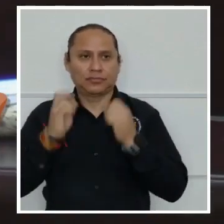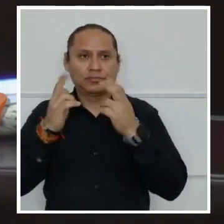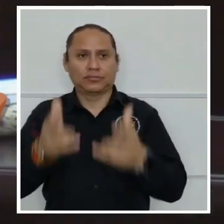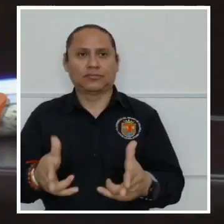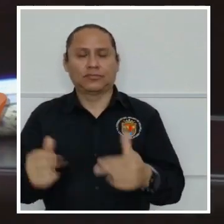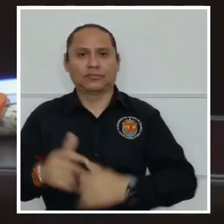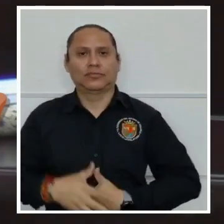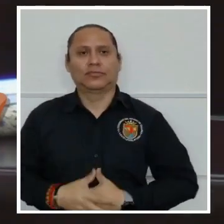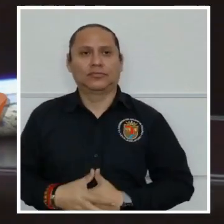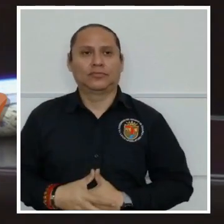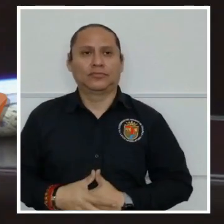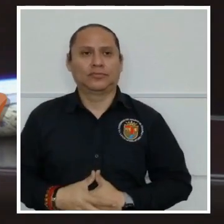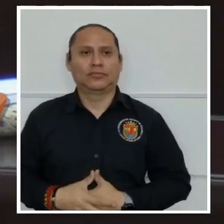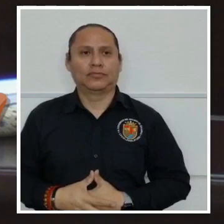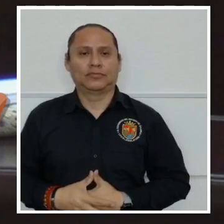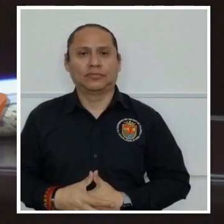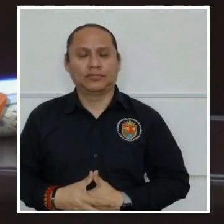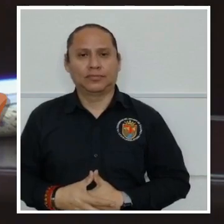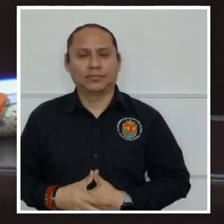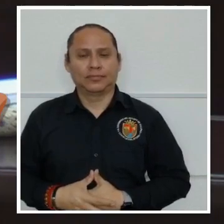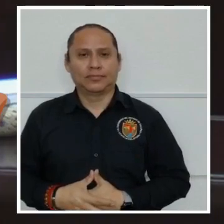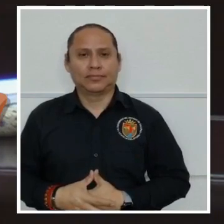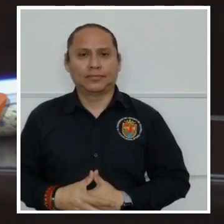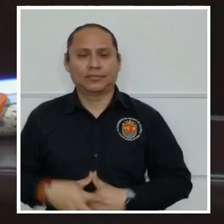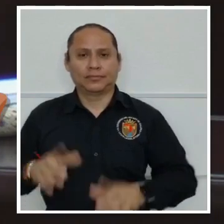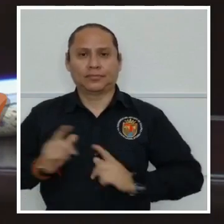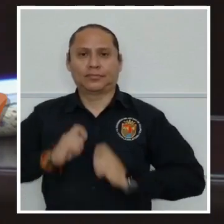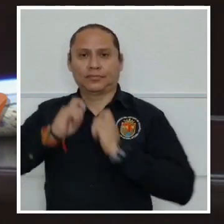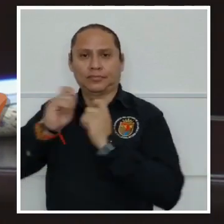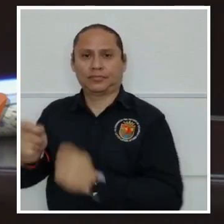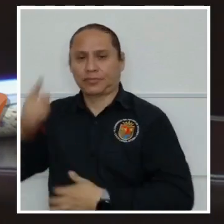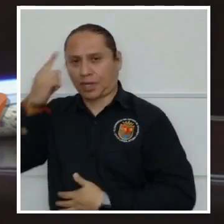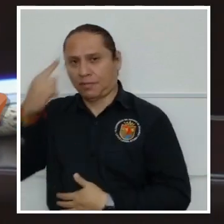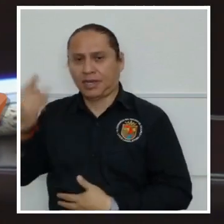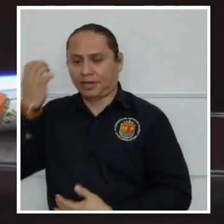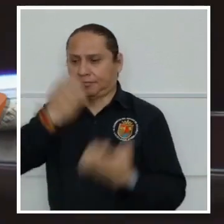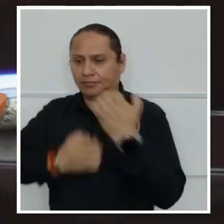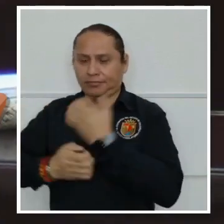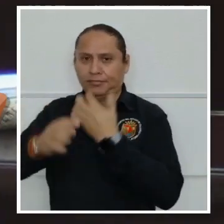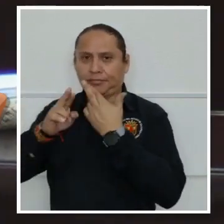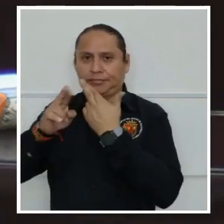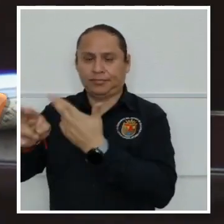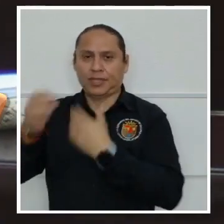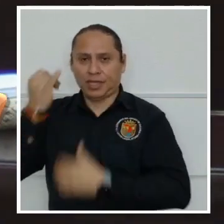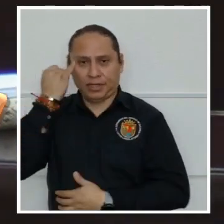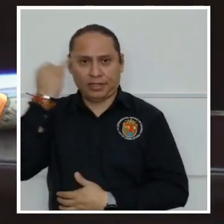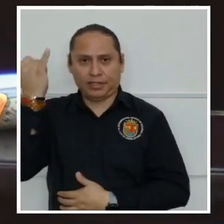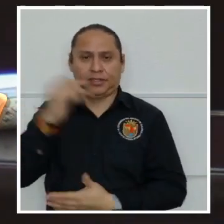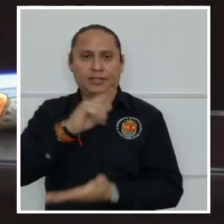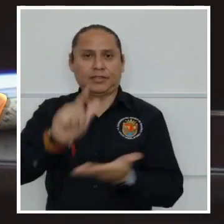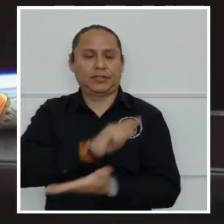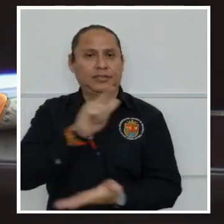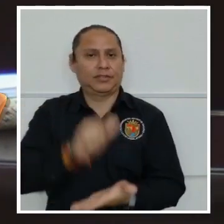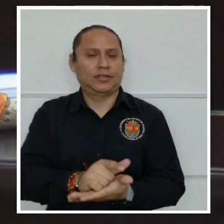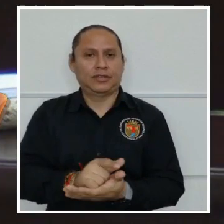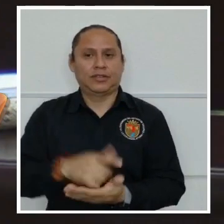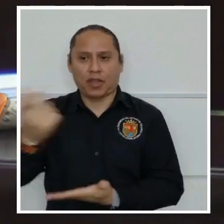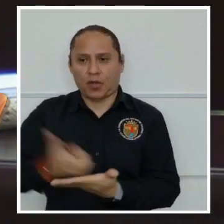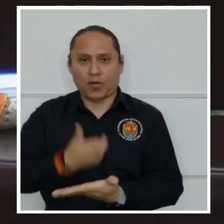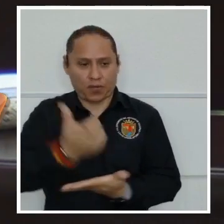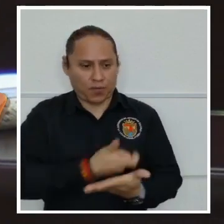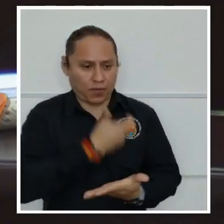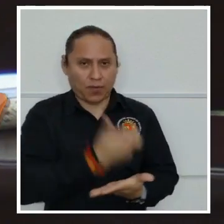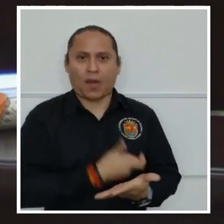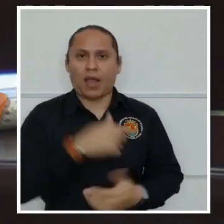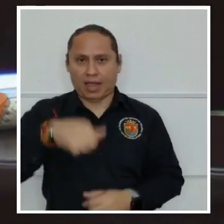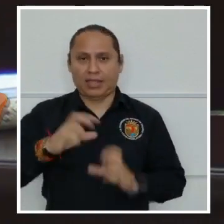Honorable Congreso del Estado de Chiapas le fue turnada para su estudio y dictamen la iniciativa de Ley de Ingresos del Estado